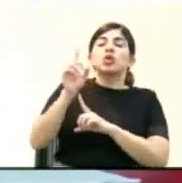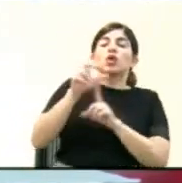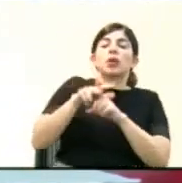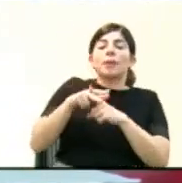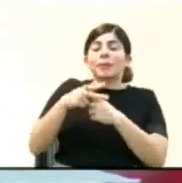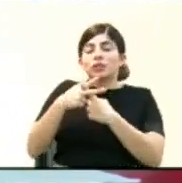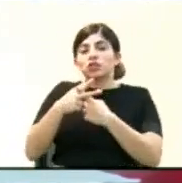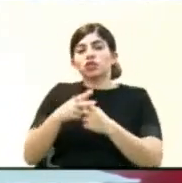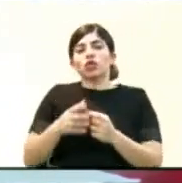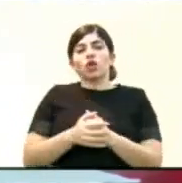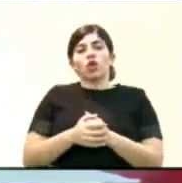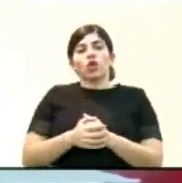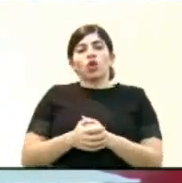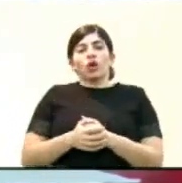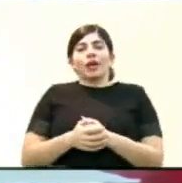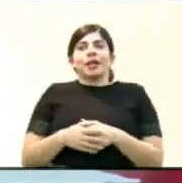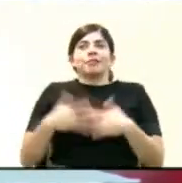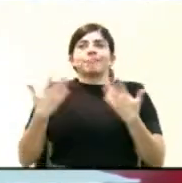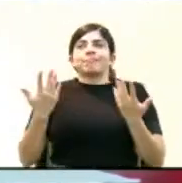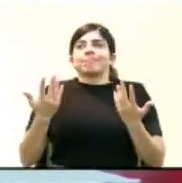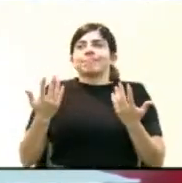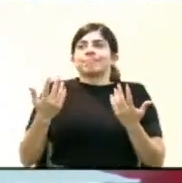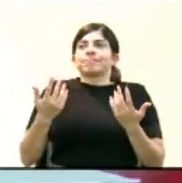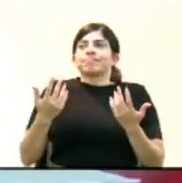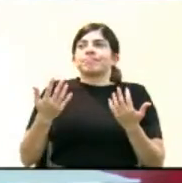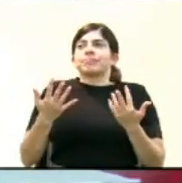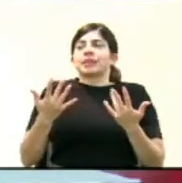si, bajo qué